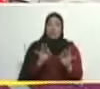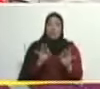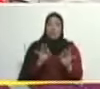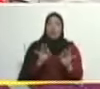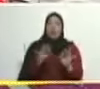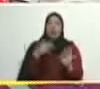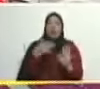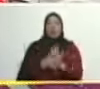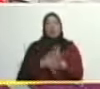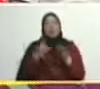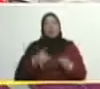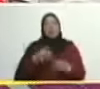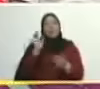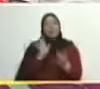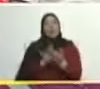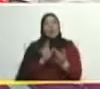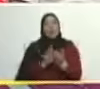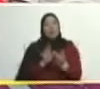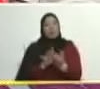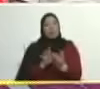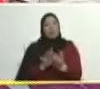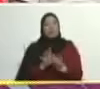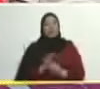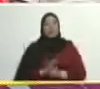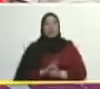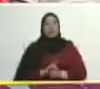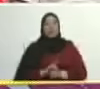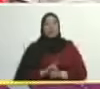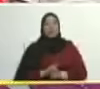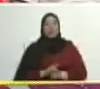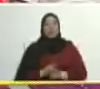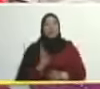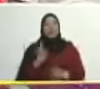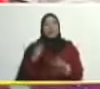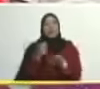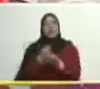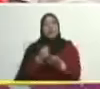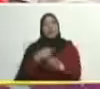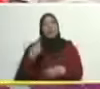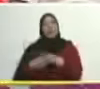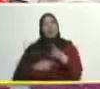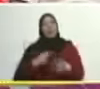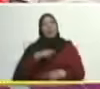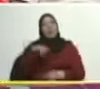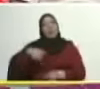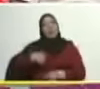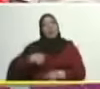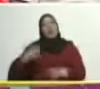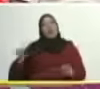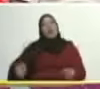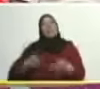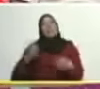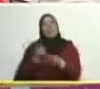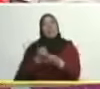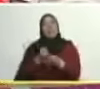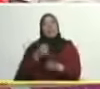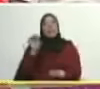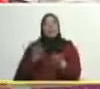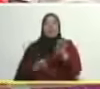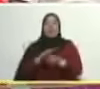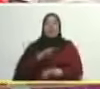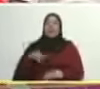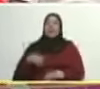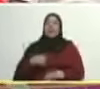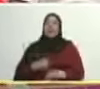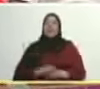Inclusive ese tipo de contacto es indispensable que sea frecuente,